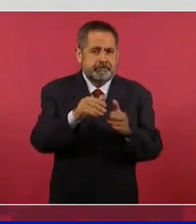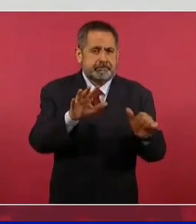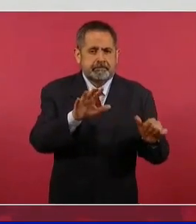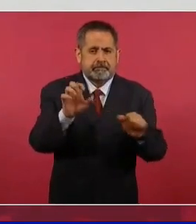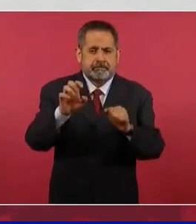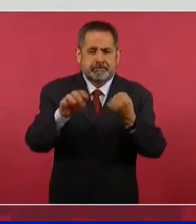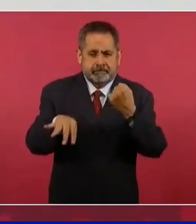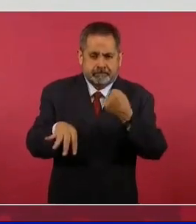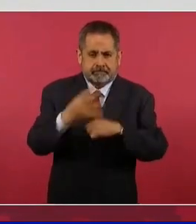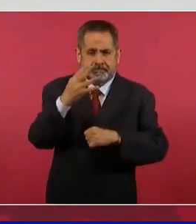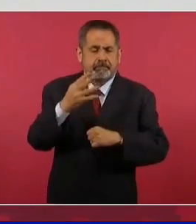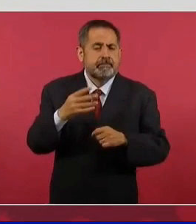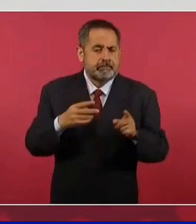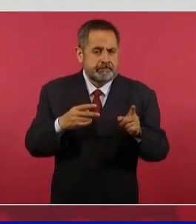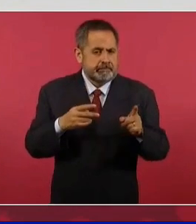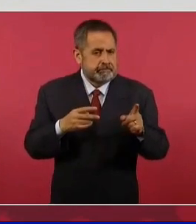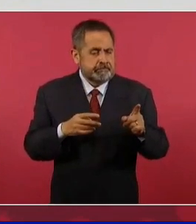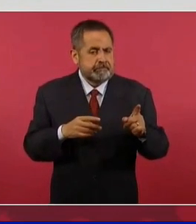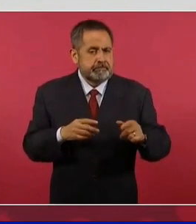20,614,000